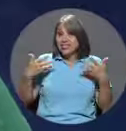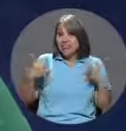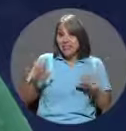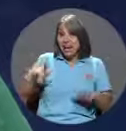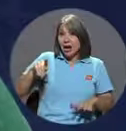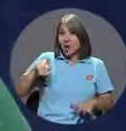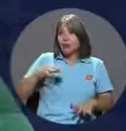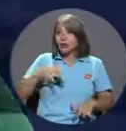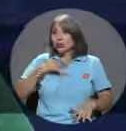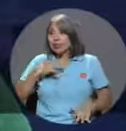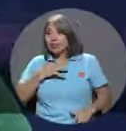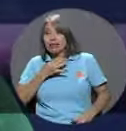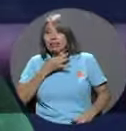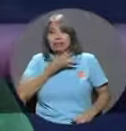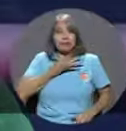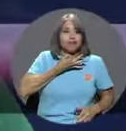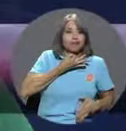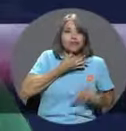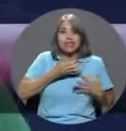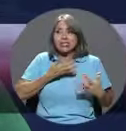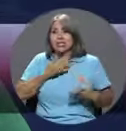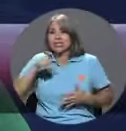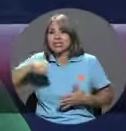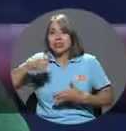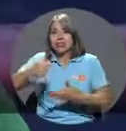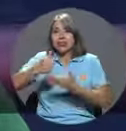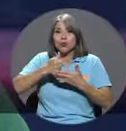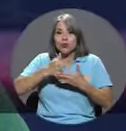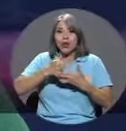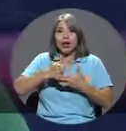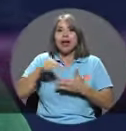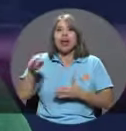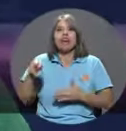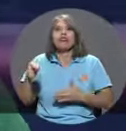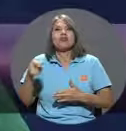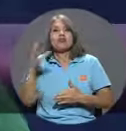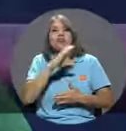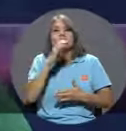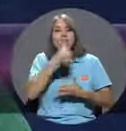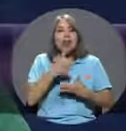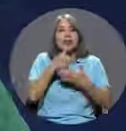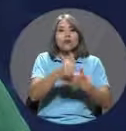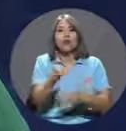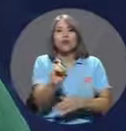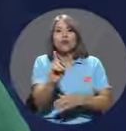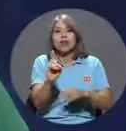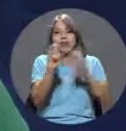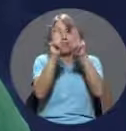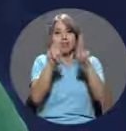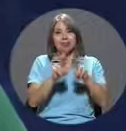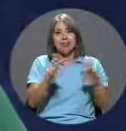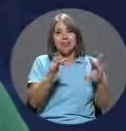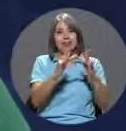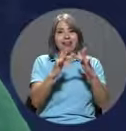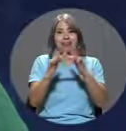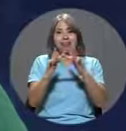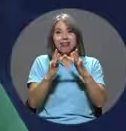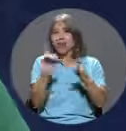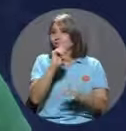buscar, cuando ya necesitan, se sienten ahogándose y necesitan ayuda, tienden a buscar ayuda en internet, no el contacto